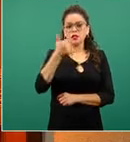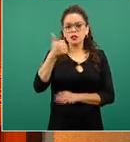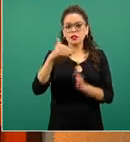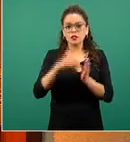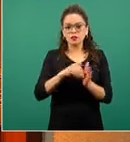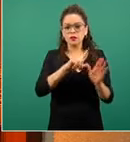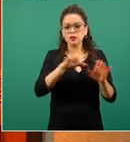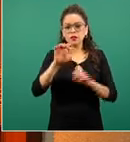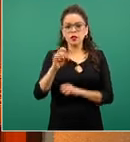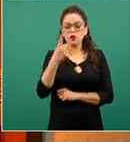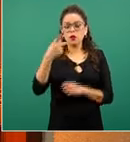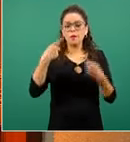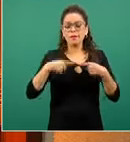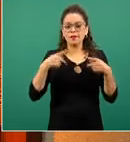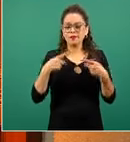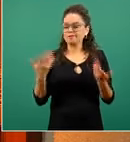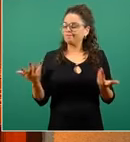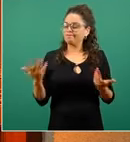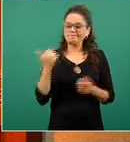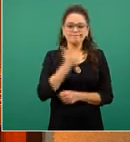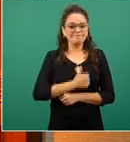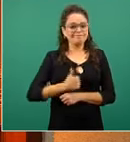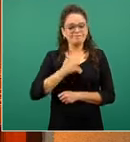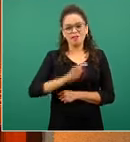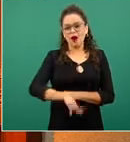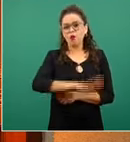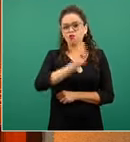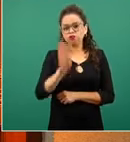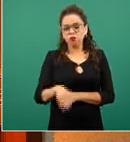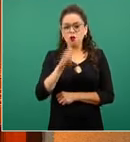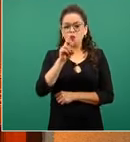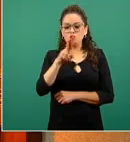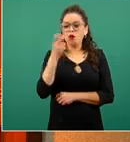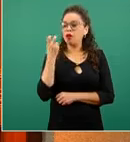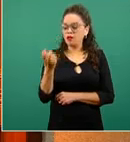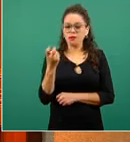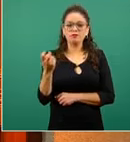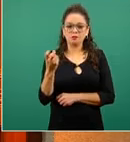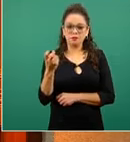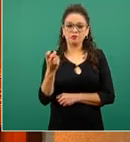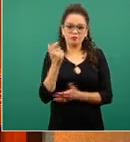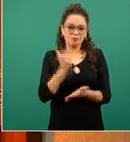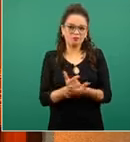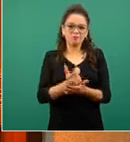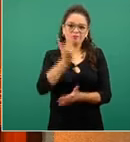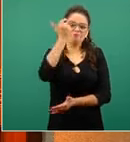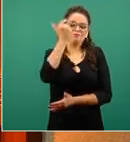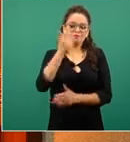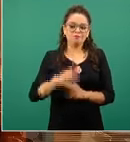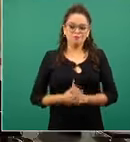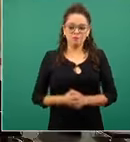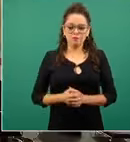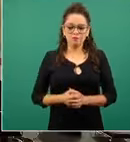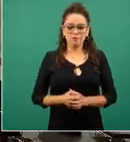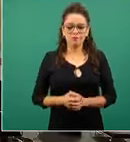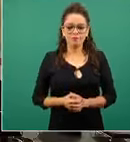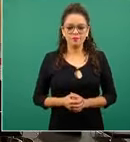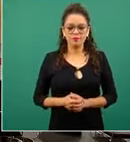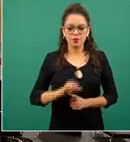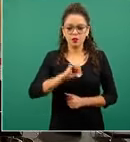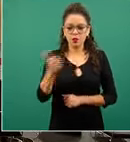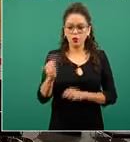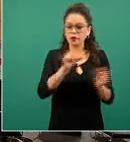166.731 personas que lamentablemente han perdido la vida a consecuencia de estas complicaciones. Veamos la siguiente